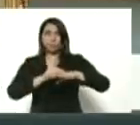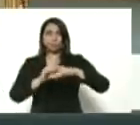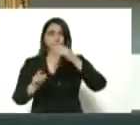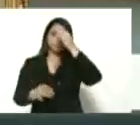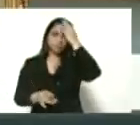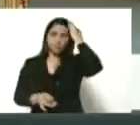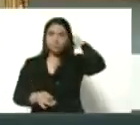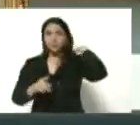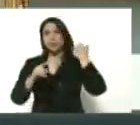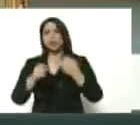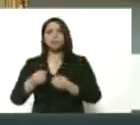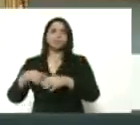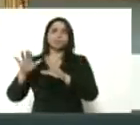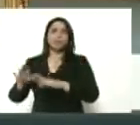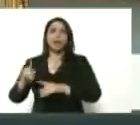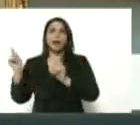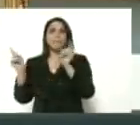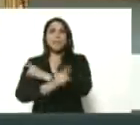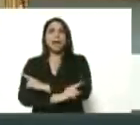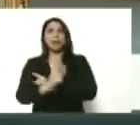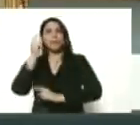y postergaron la fecha.